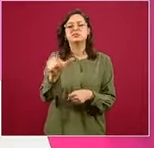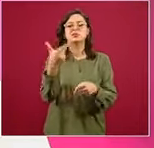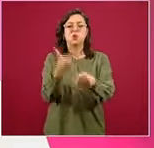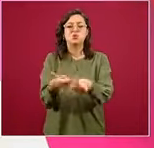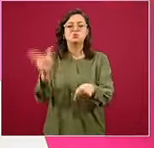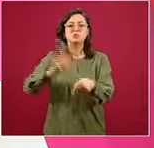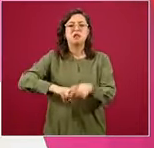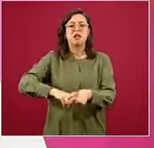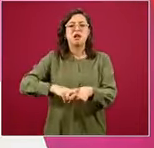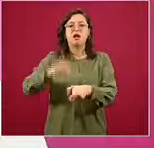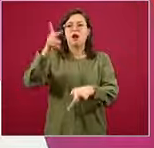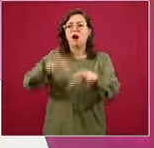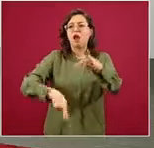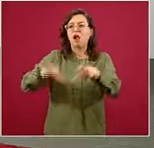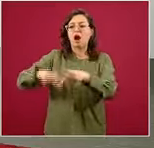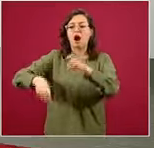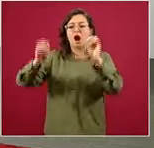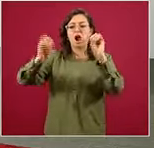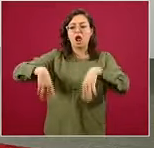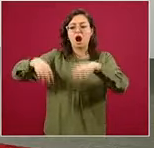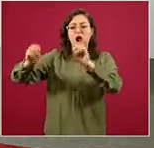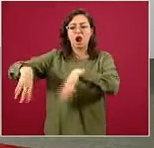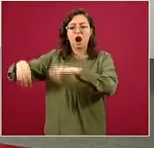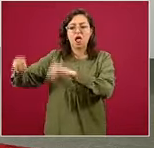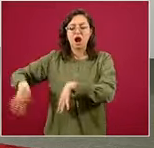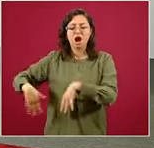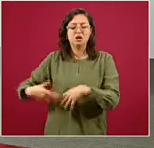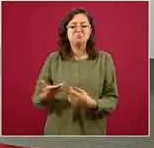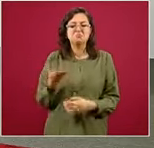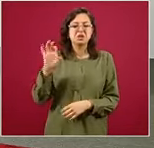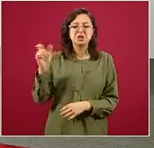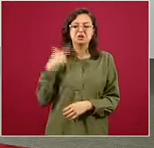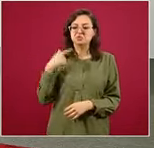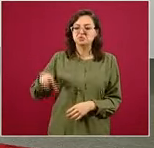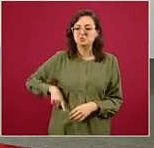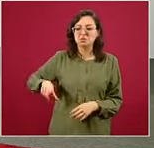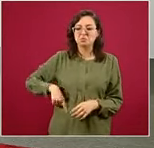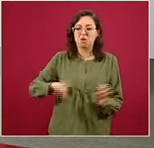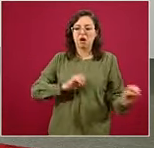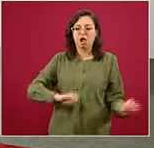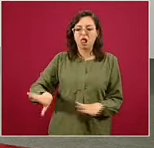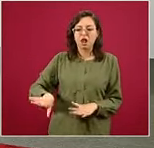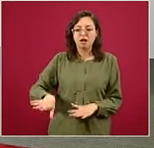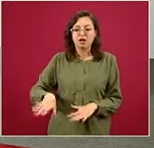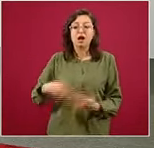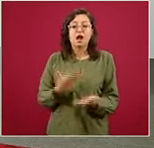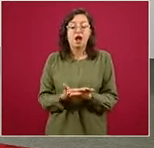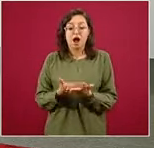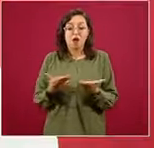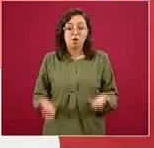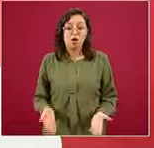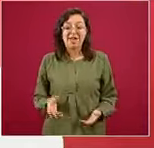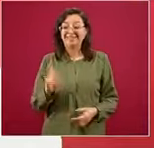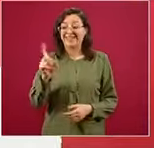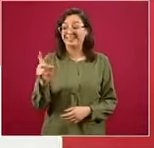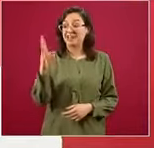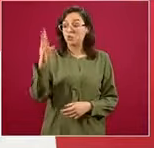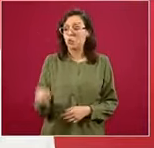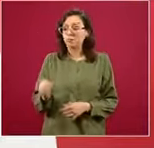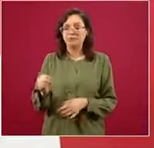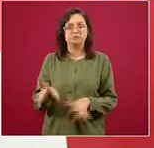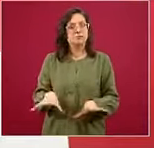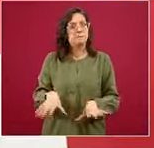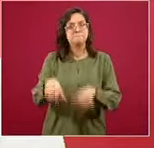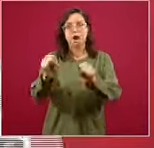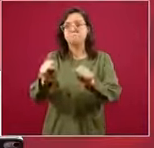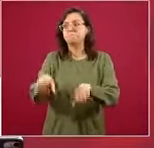hospitales que quedaron abandonados en la administración previa? Varios de ellos, en este caso son más de 39, se tomaron y se dijeron, bueno,